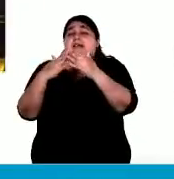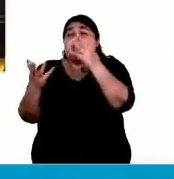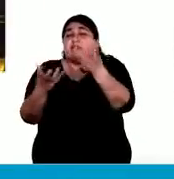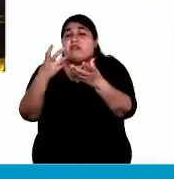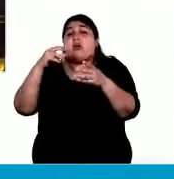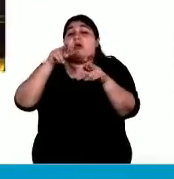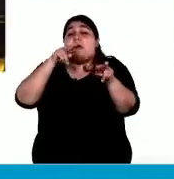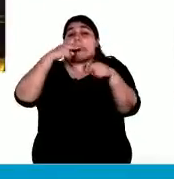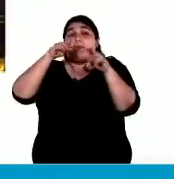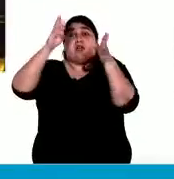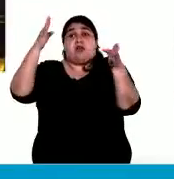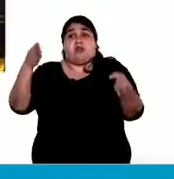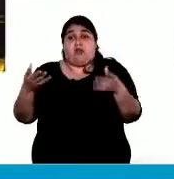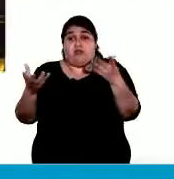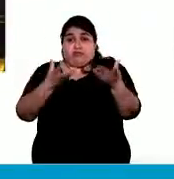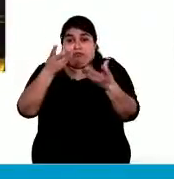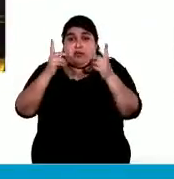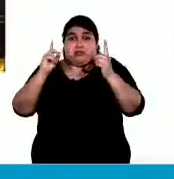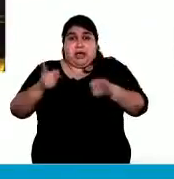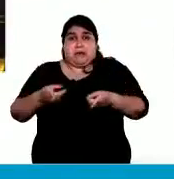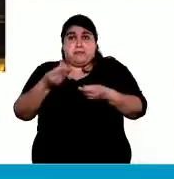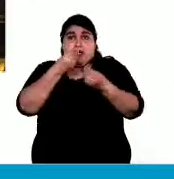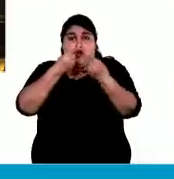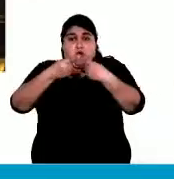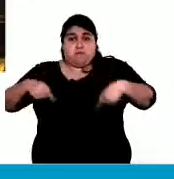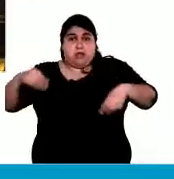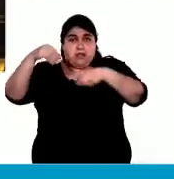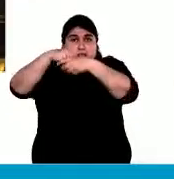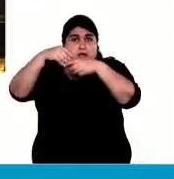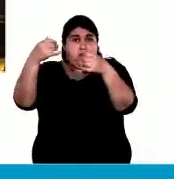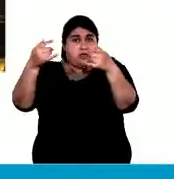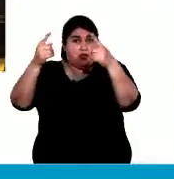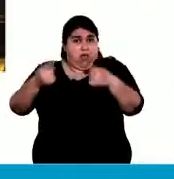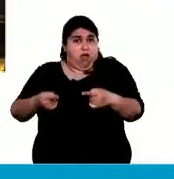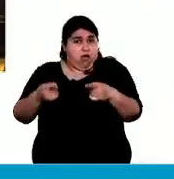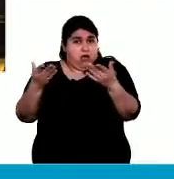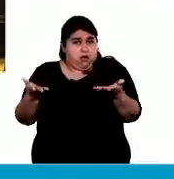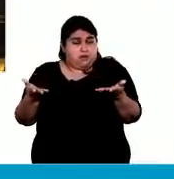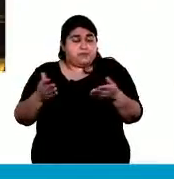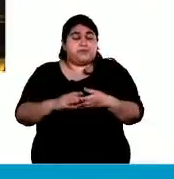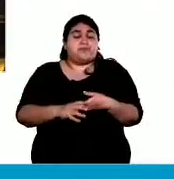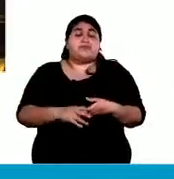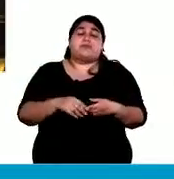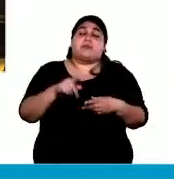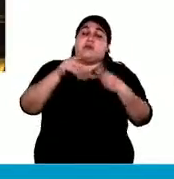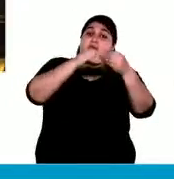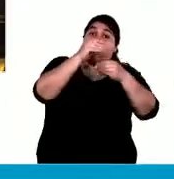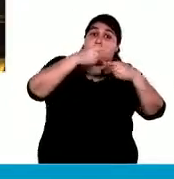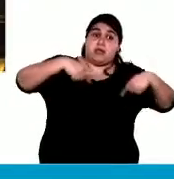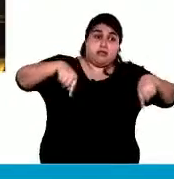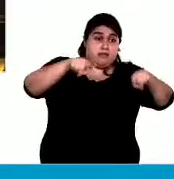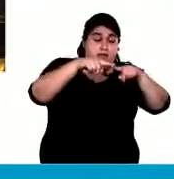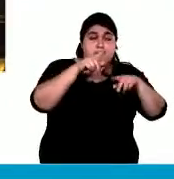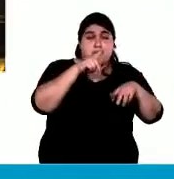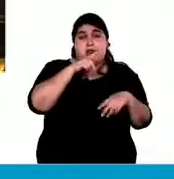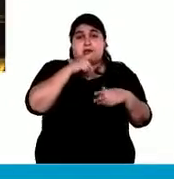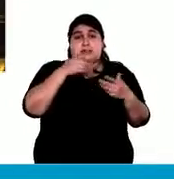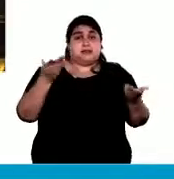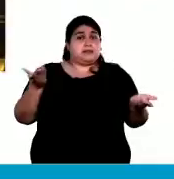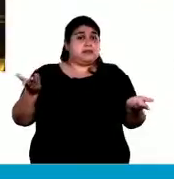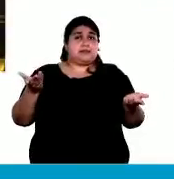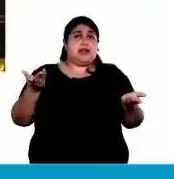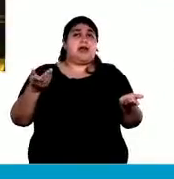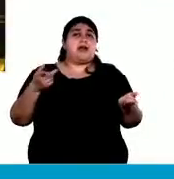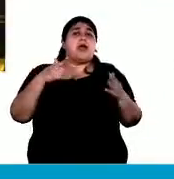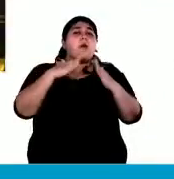estaba la comida de los niños para estas familias evidentemente la vivienda no es